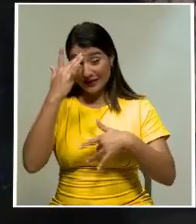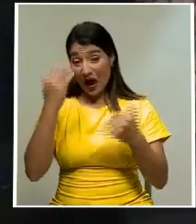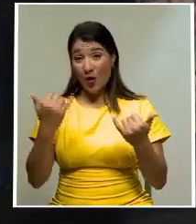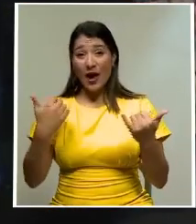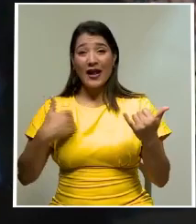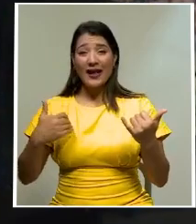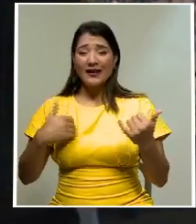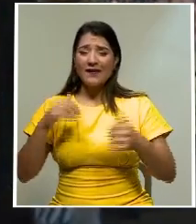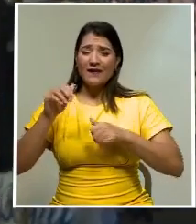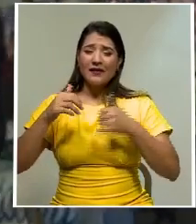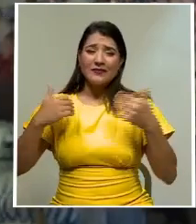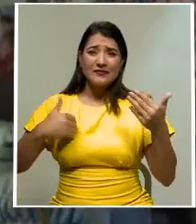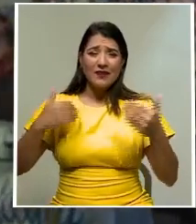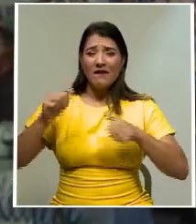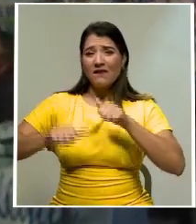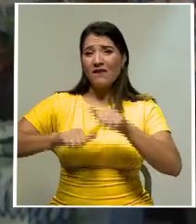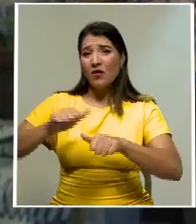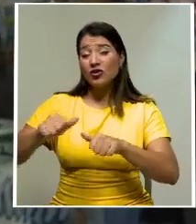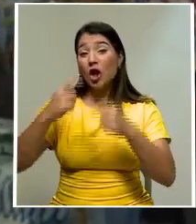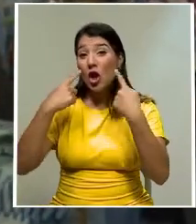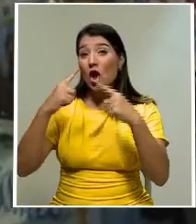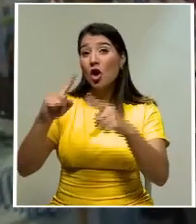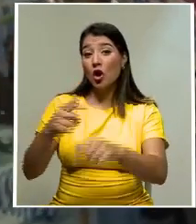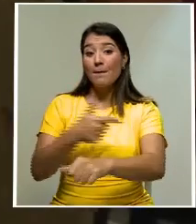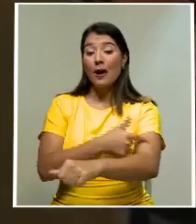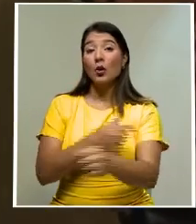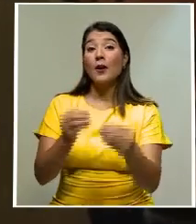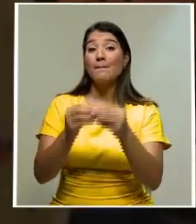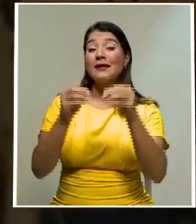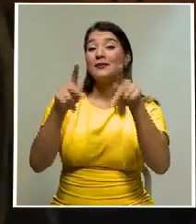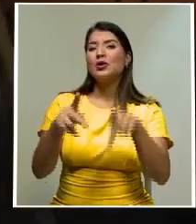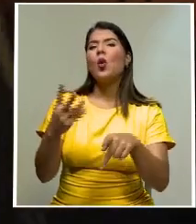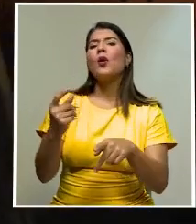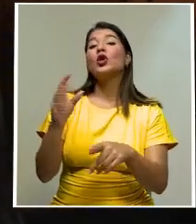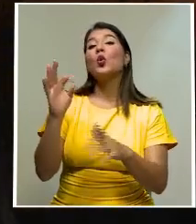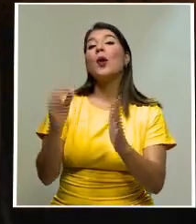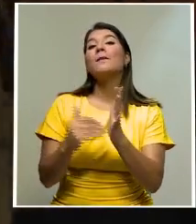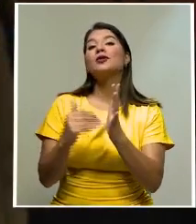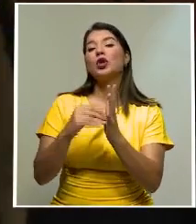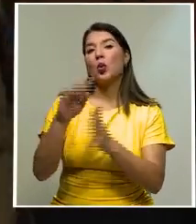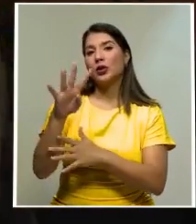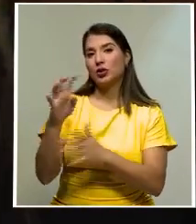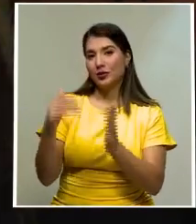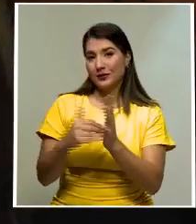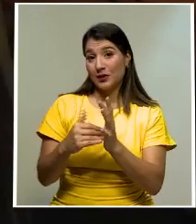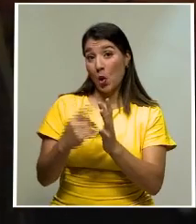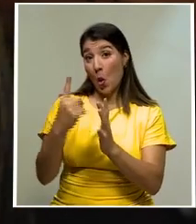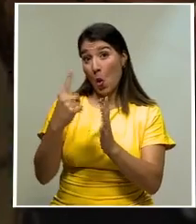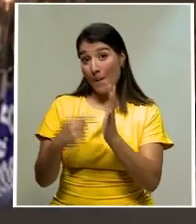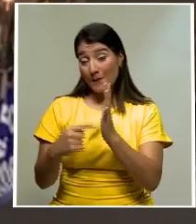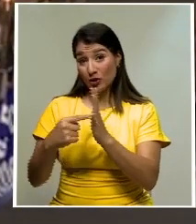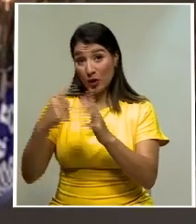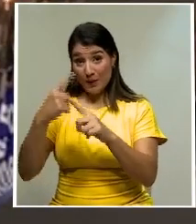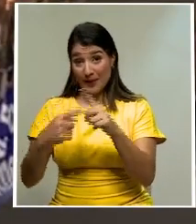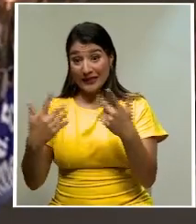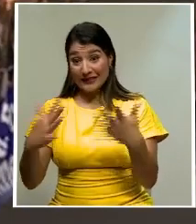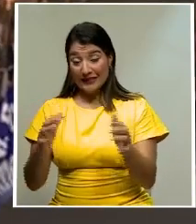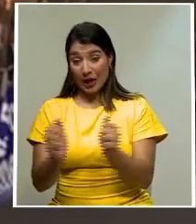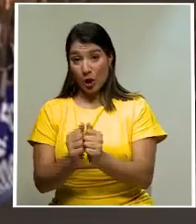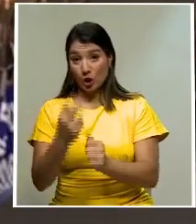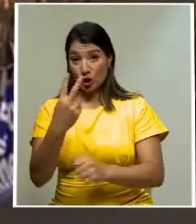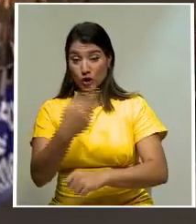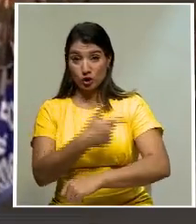su campaña de vacunación que alcanza a 9.400.000 personas, 1,5 millones de ellas con el esquema completo de 2 dosis.